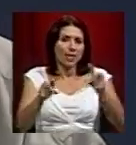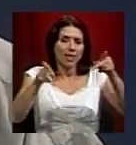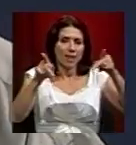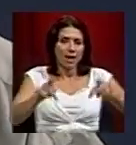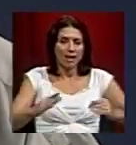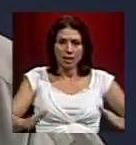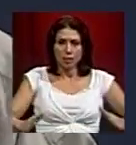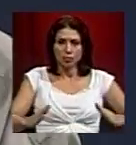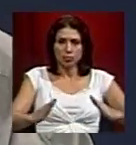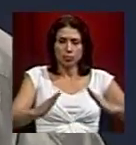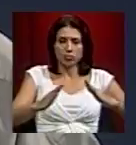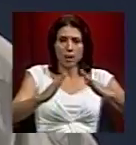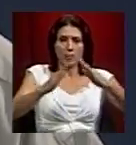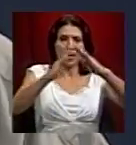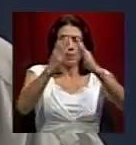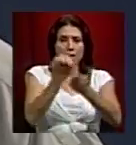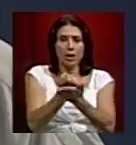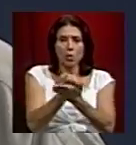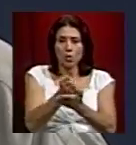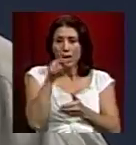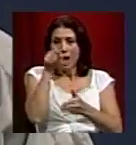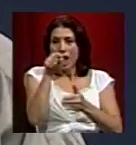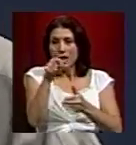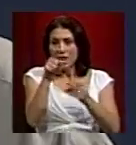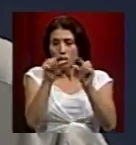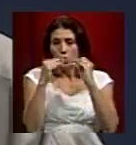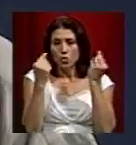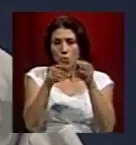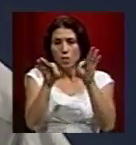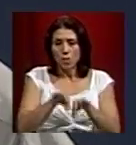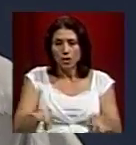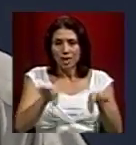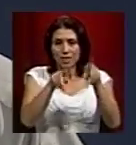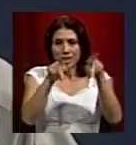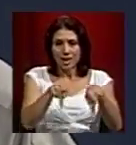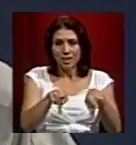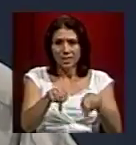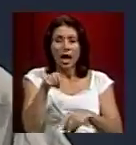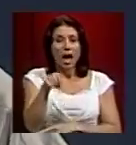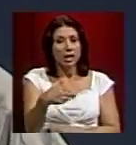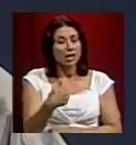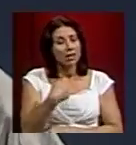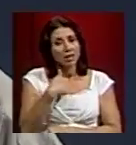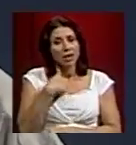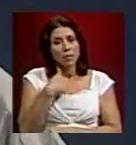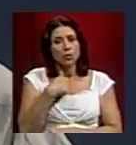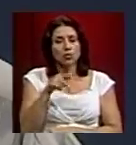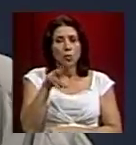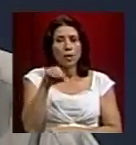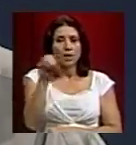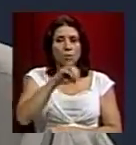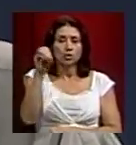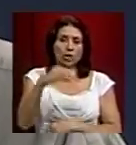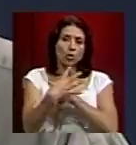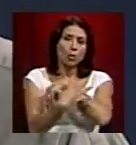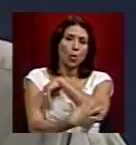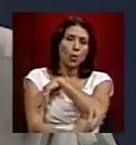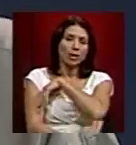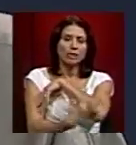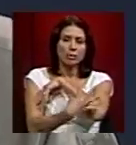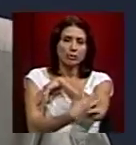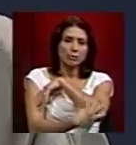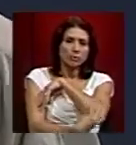de la economía, donde ahí hay un grupo importante de gente. Aquí tenemos un 20% de pobreza, extrema pobreza, pero hay un